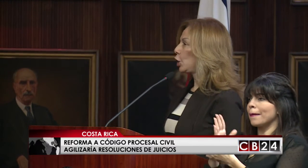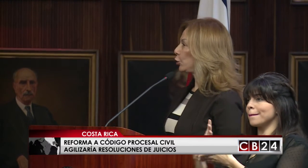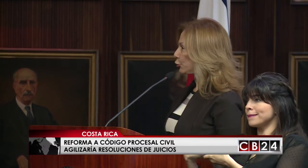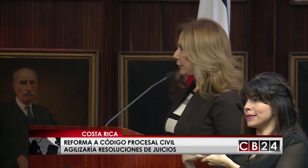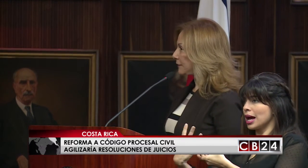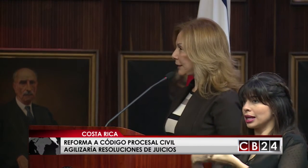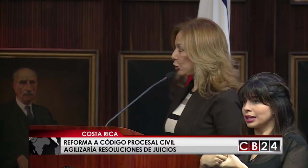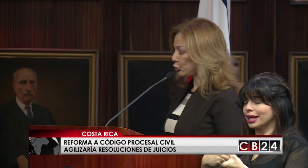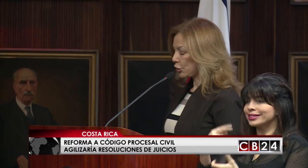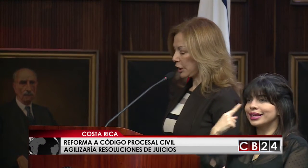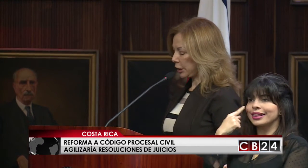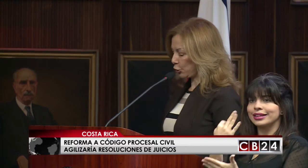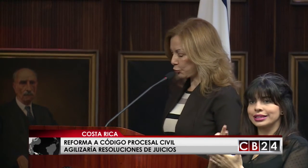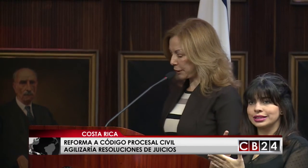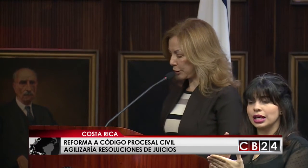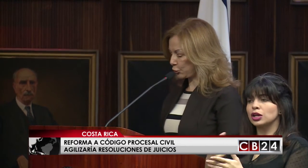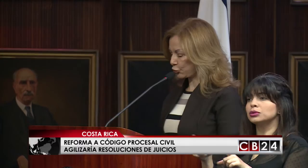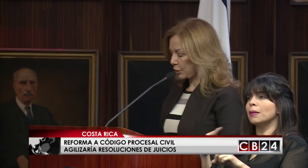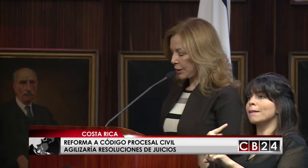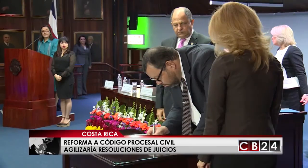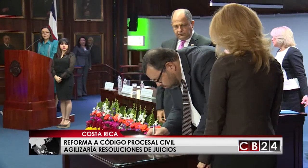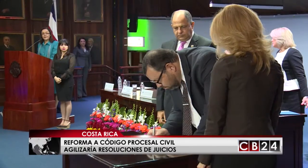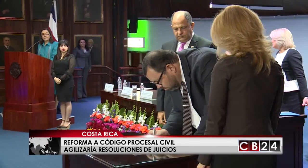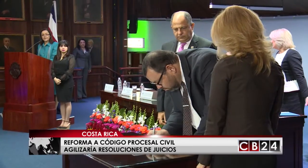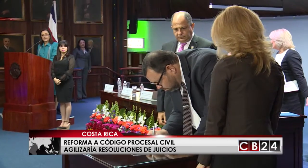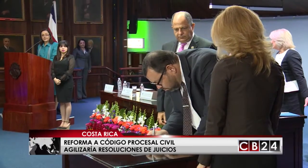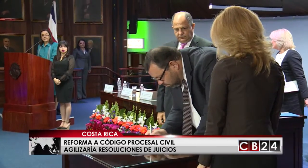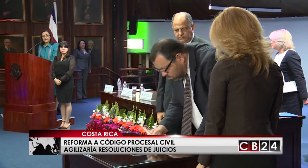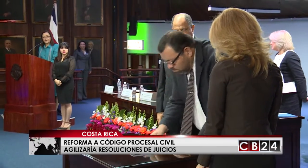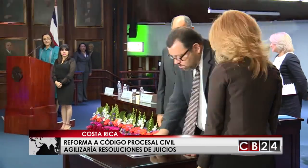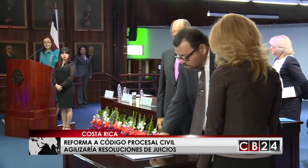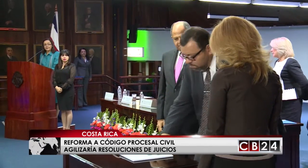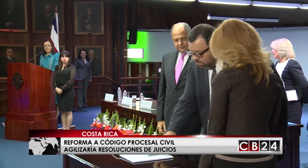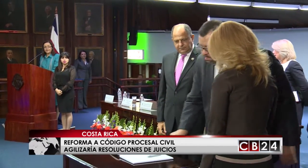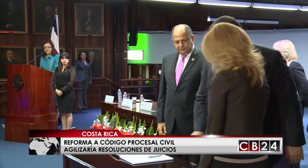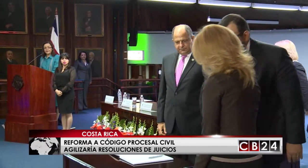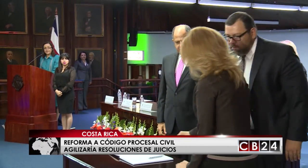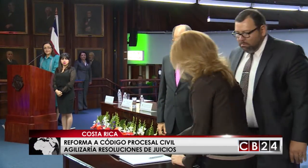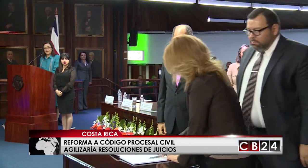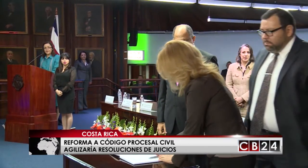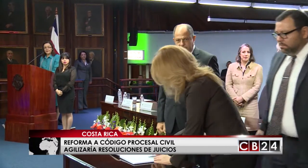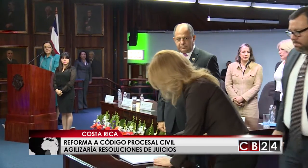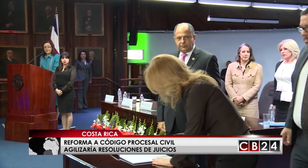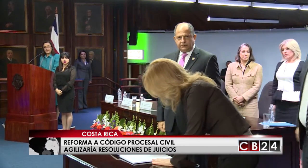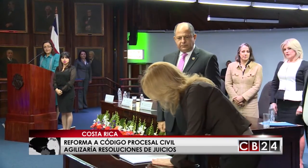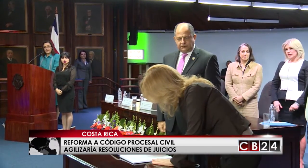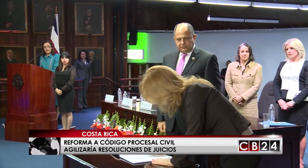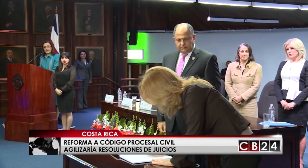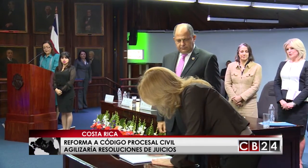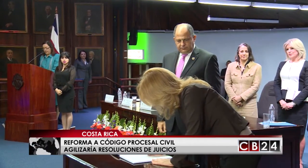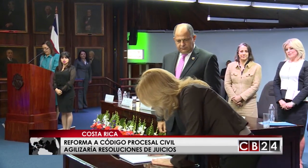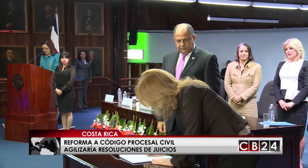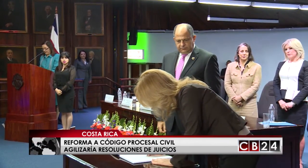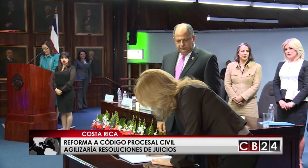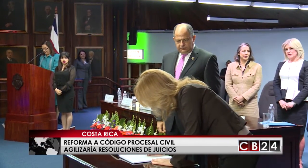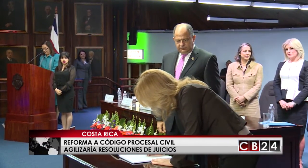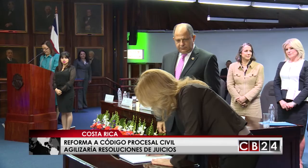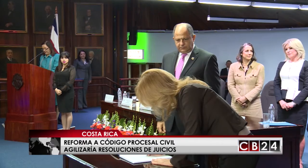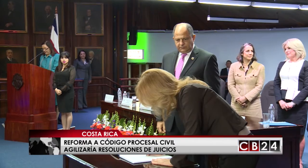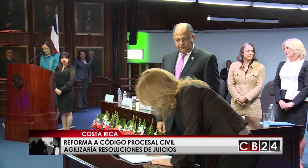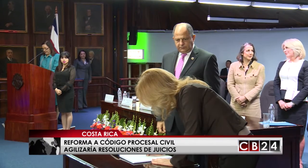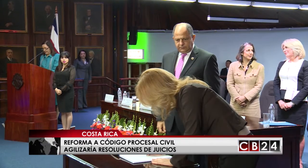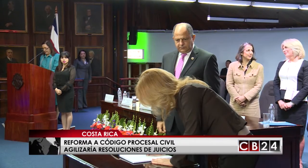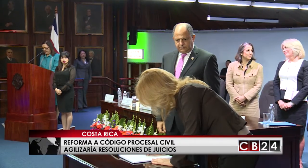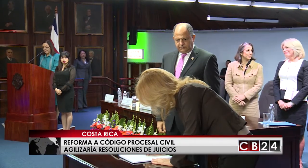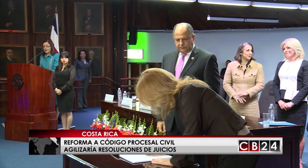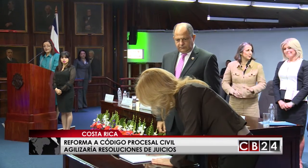partes, los testigos y los peritos. Entre los beneficios que contempla esta reforma al Código Procesal Civil se encuentran la reducción de